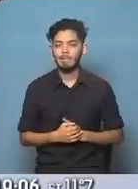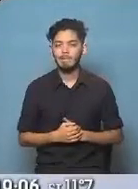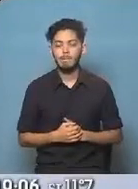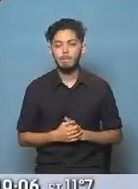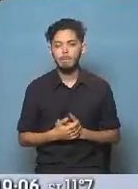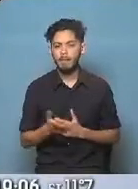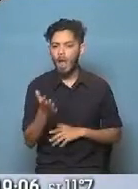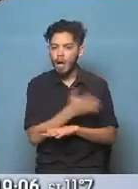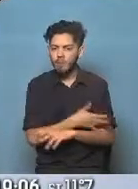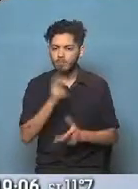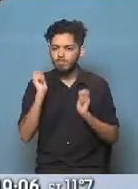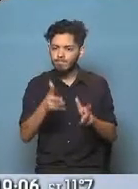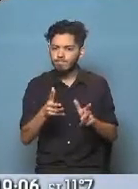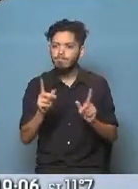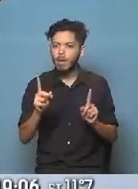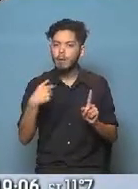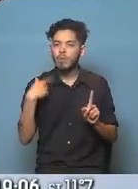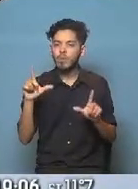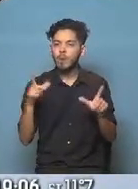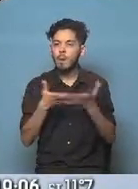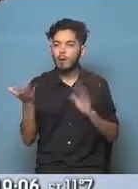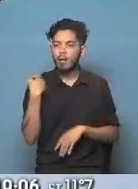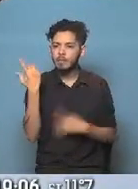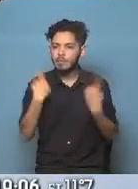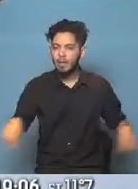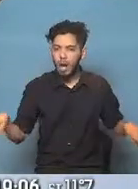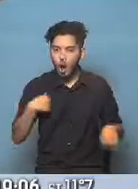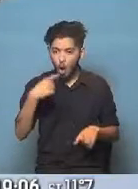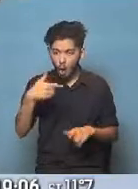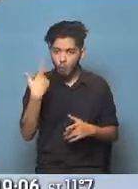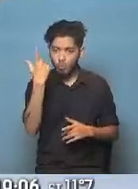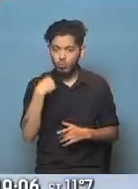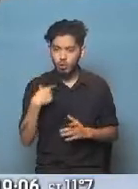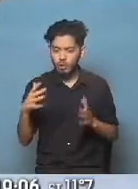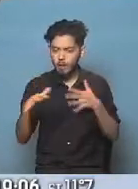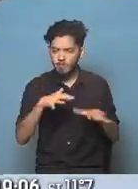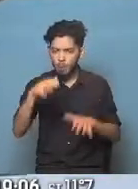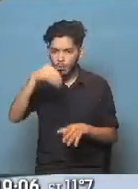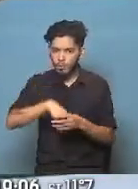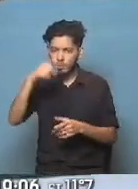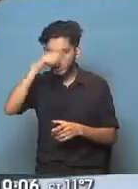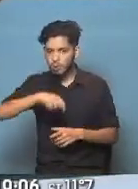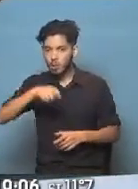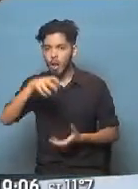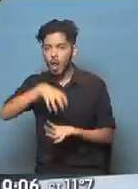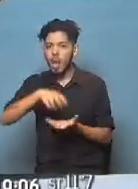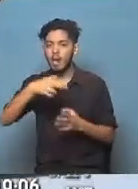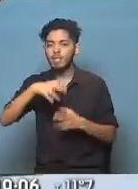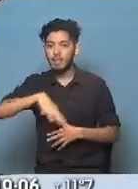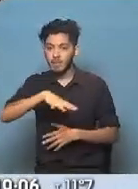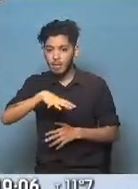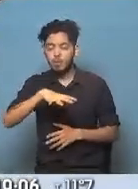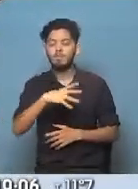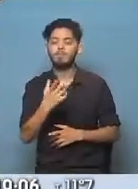Y como lo decíamos cuando arrancábamos esta edición central de Televisión Pública Argentina Noticias, hoy fue una jornada movida en los tribunales de Comodoro Py. Entre otros,